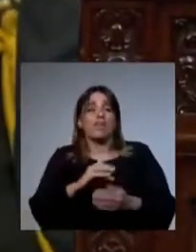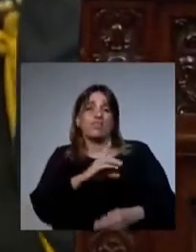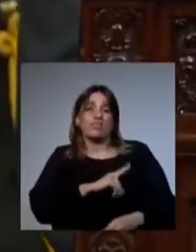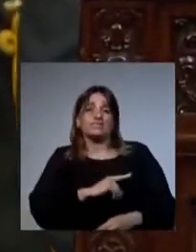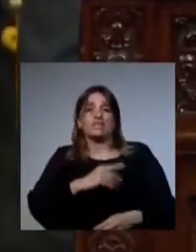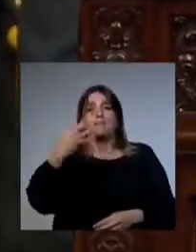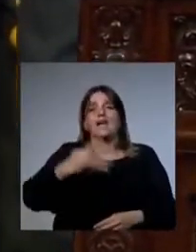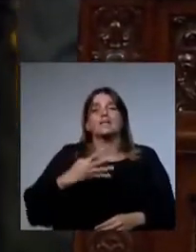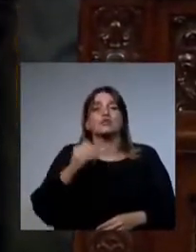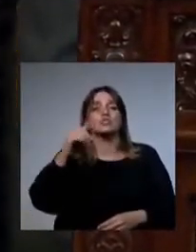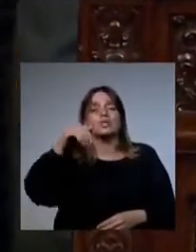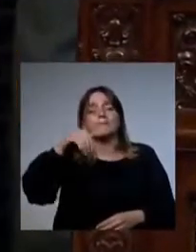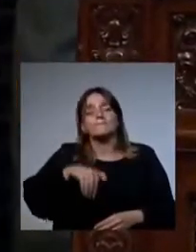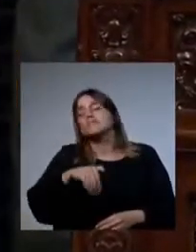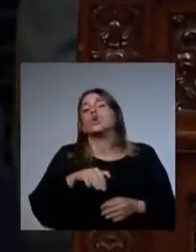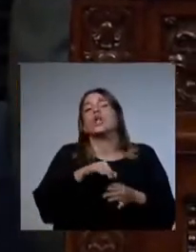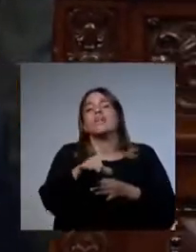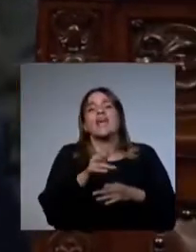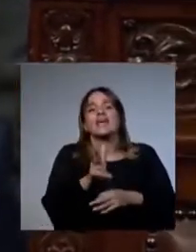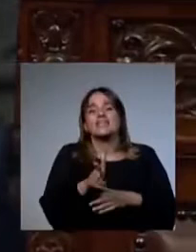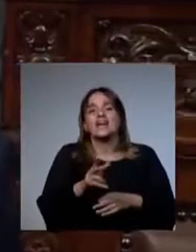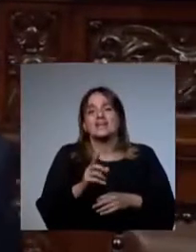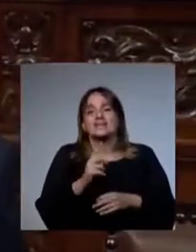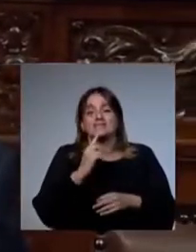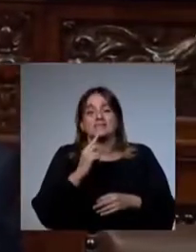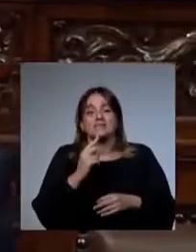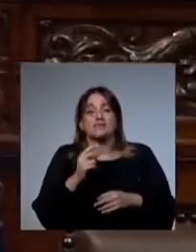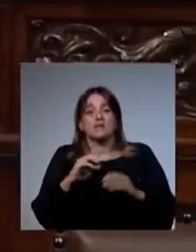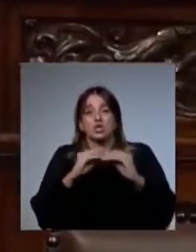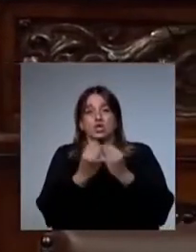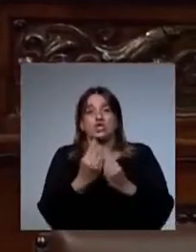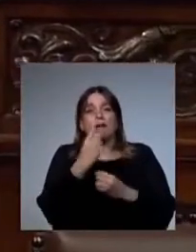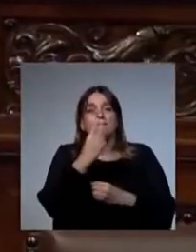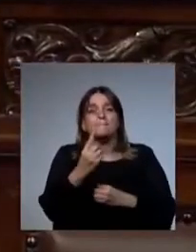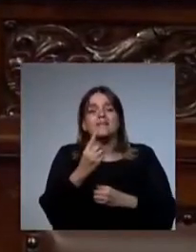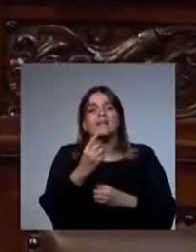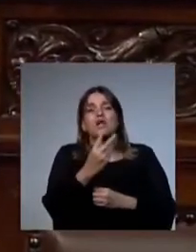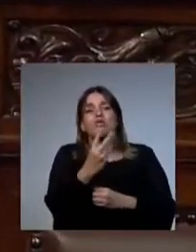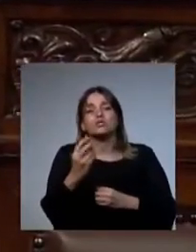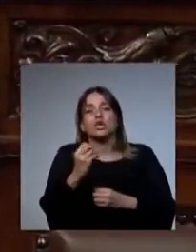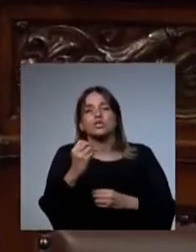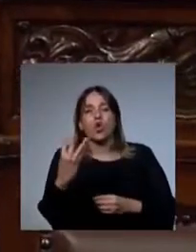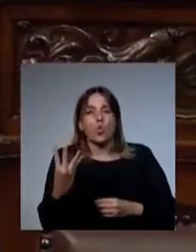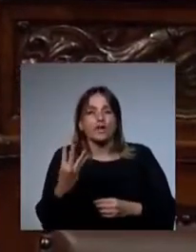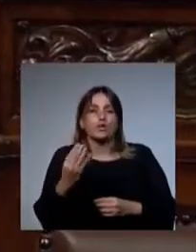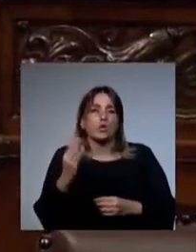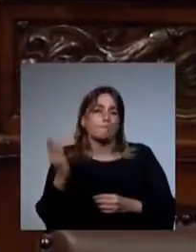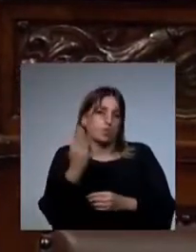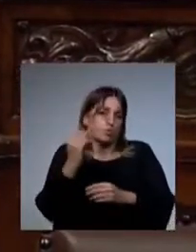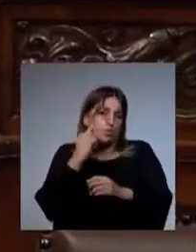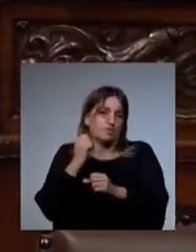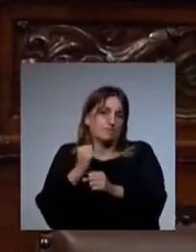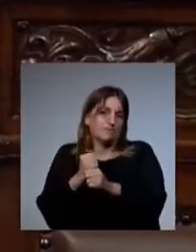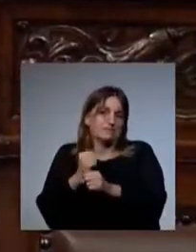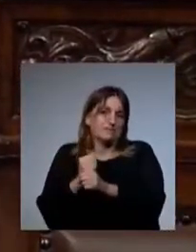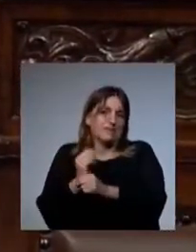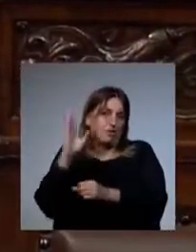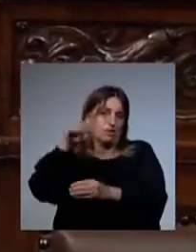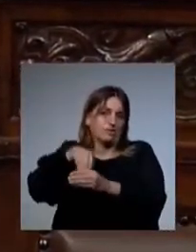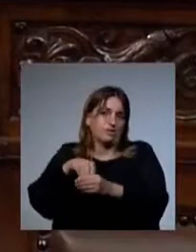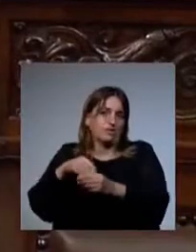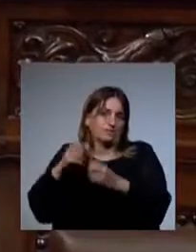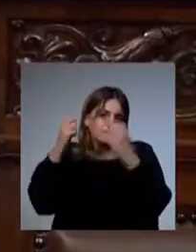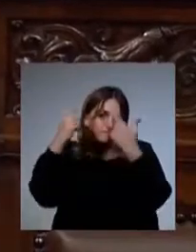alcanzó 14 millones de hectáreas, siendo alcanzados 1.204 productores.